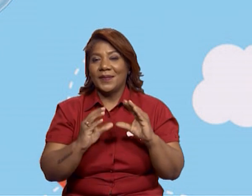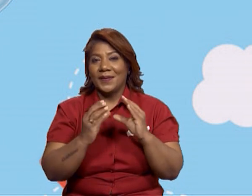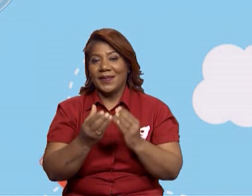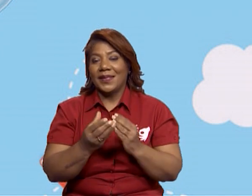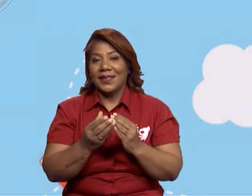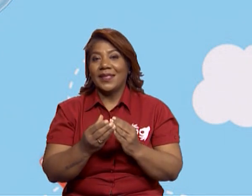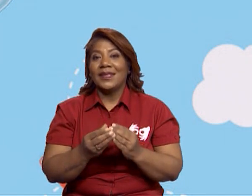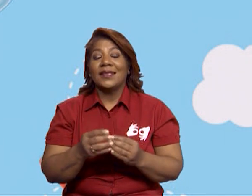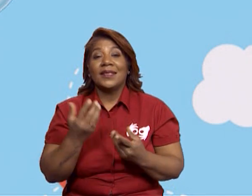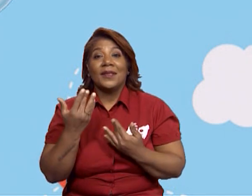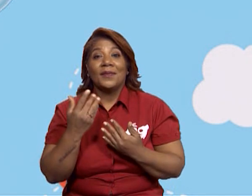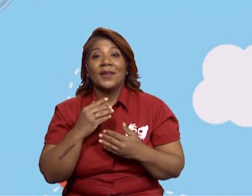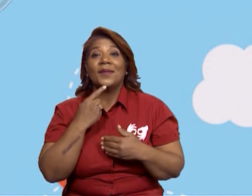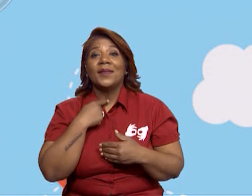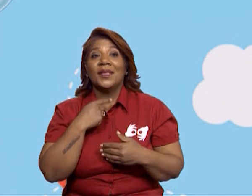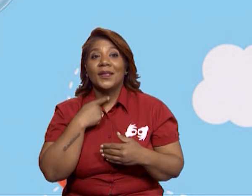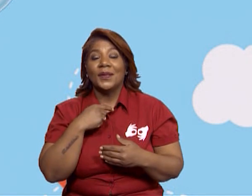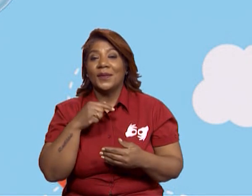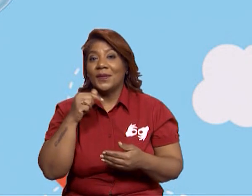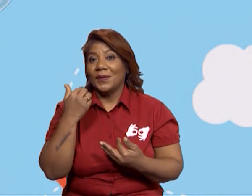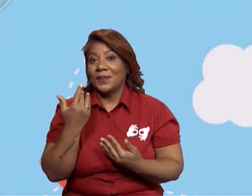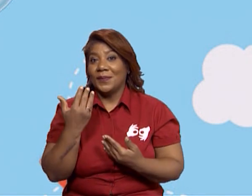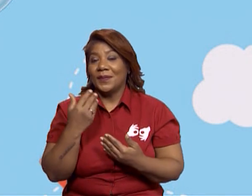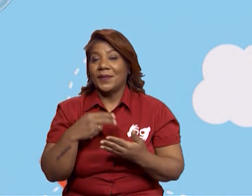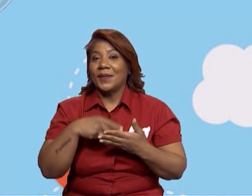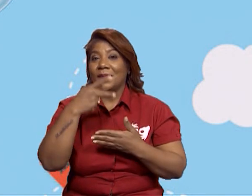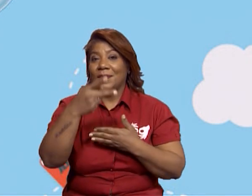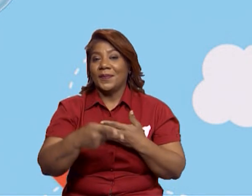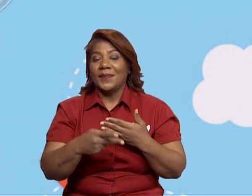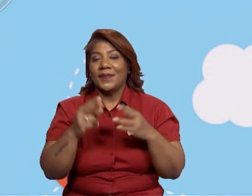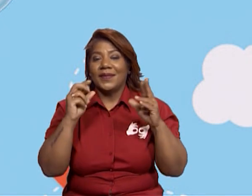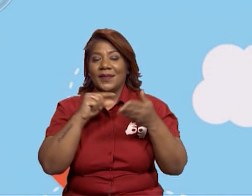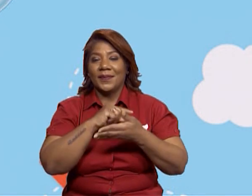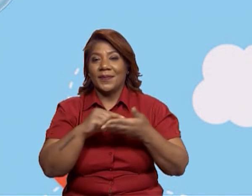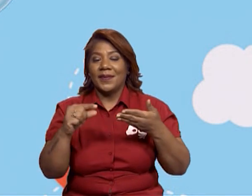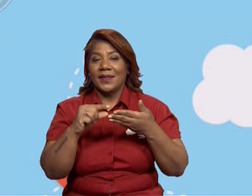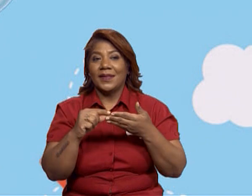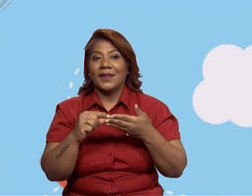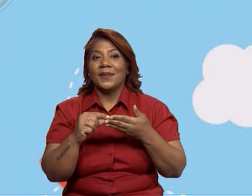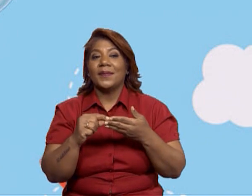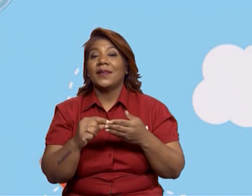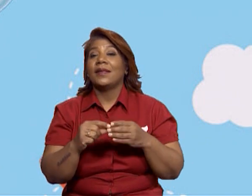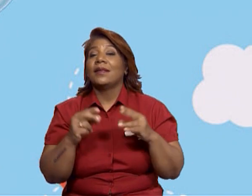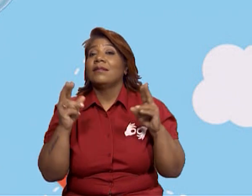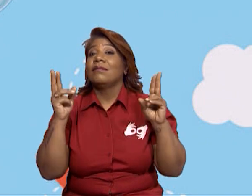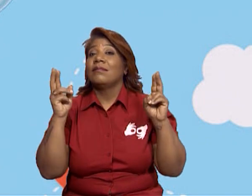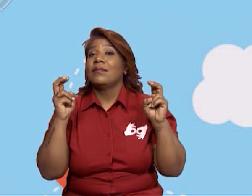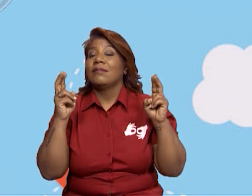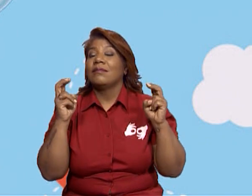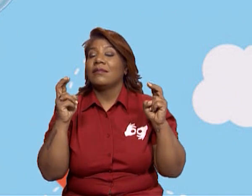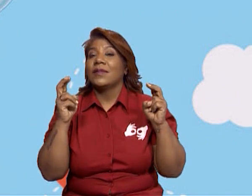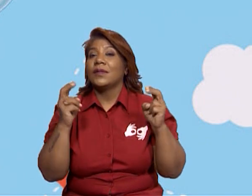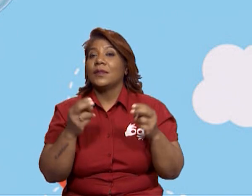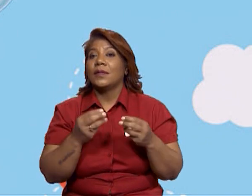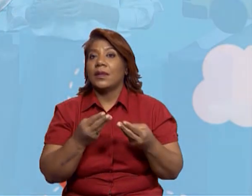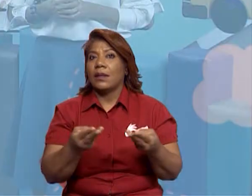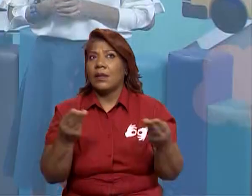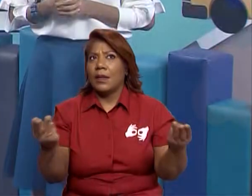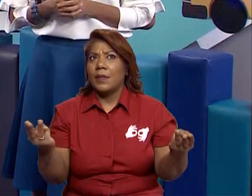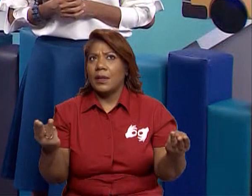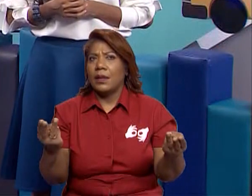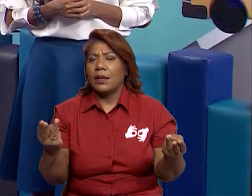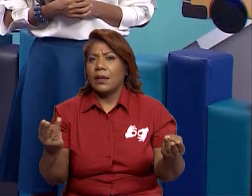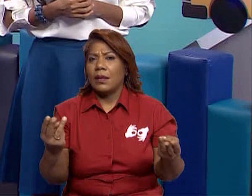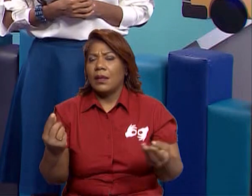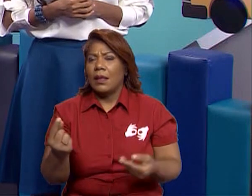clase del día de hoy. Nos estaremos viendo con otro tema muy interesante. ¿La materia siempre permanece sin cambiar? Es la pregunta que nos